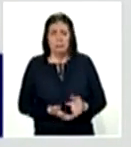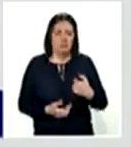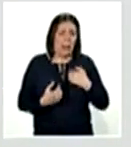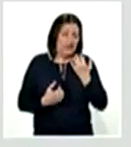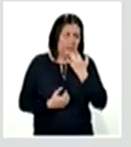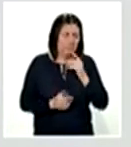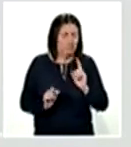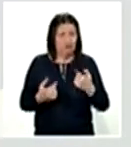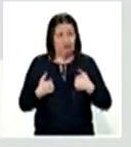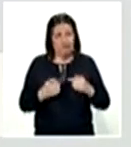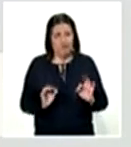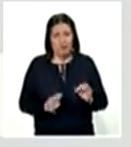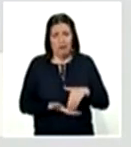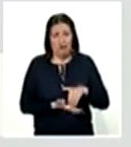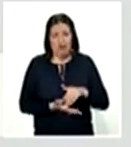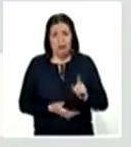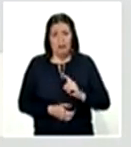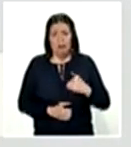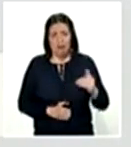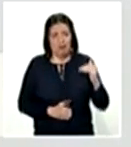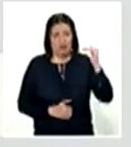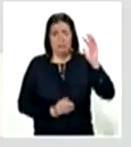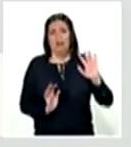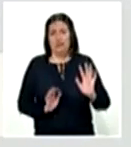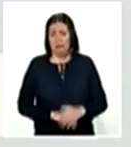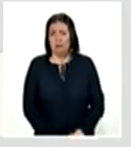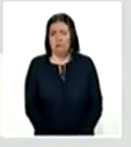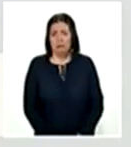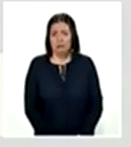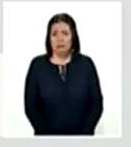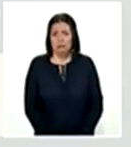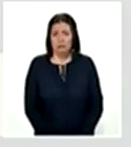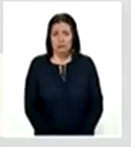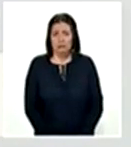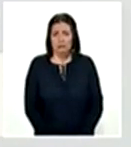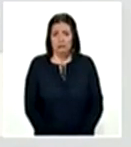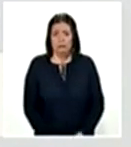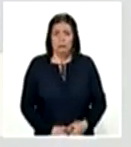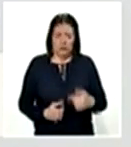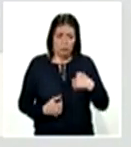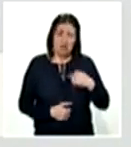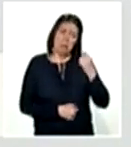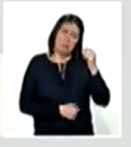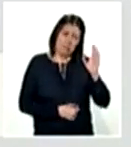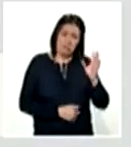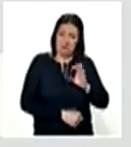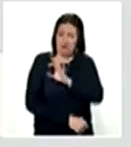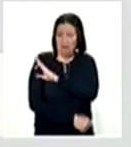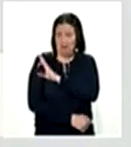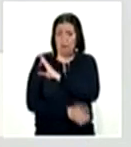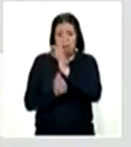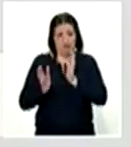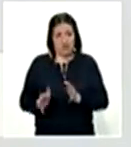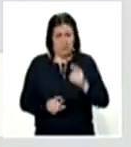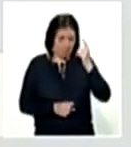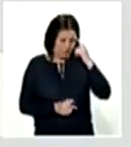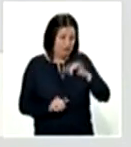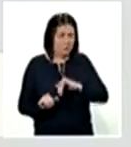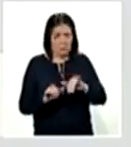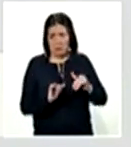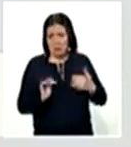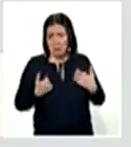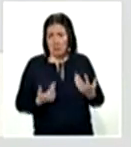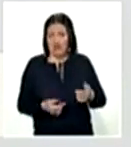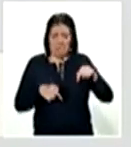miedo, ya estoy grandecito para eso. Y entiendo que los fiscales también piensan igual que yo. Acá